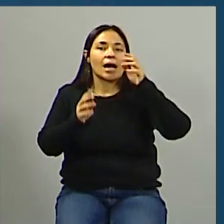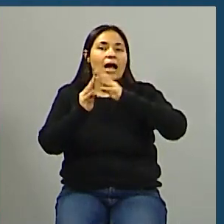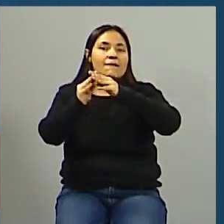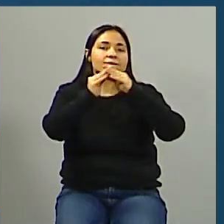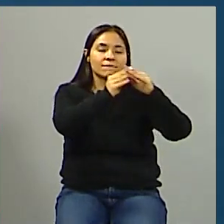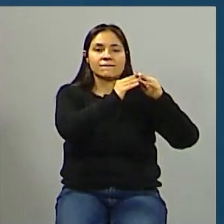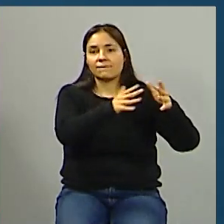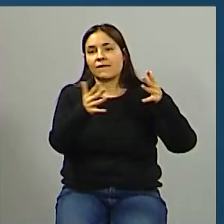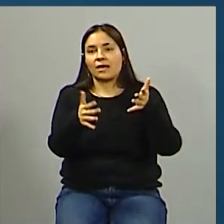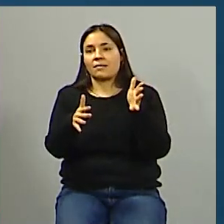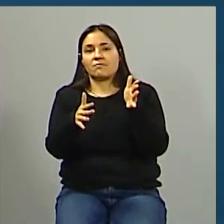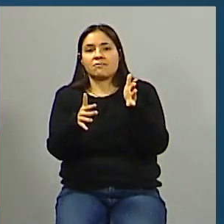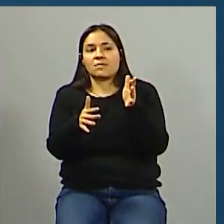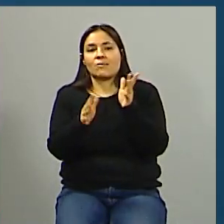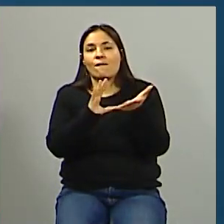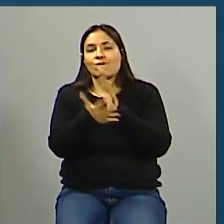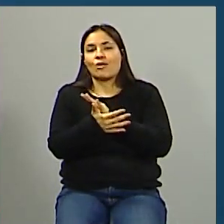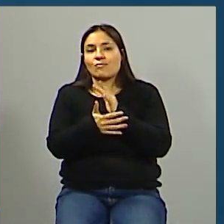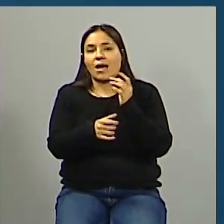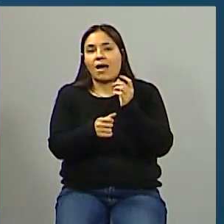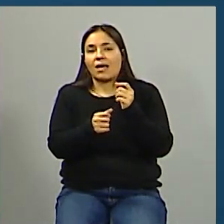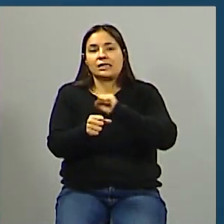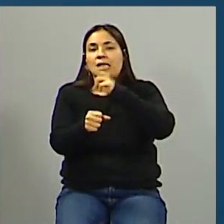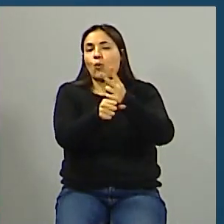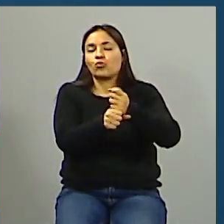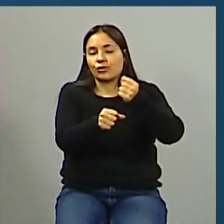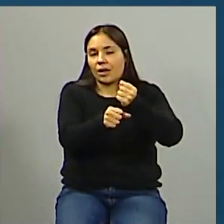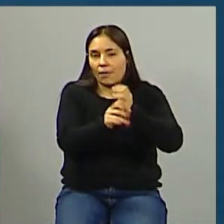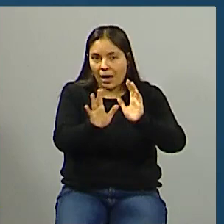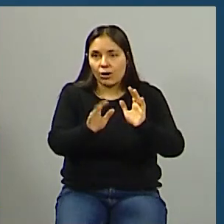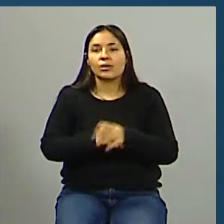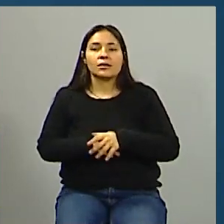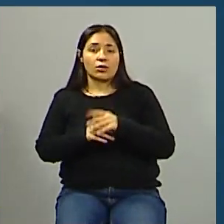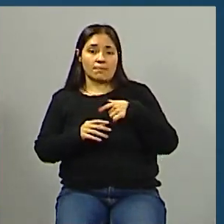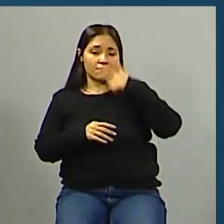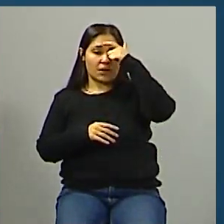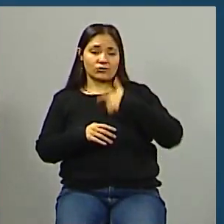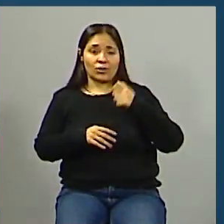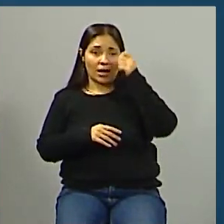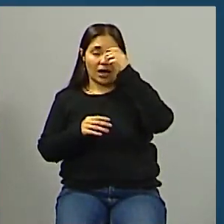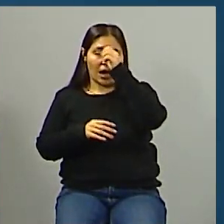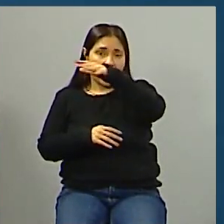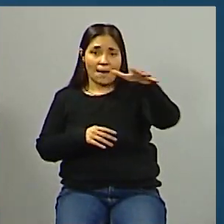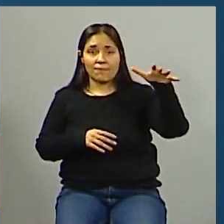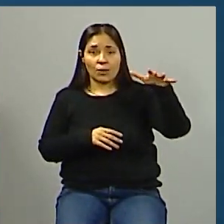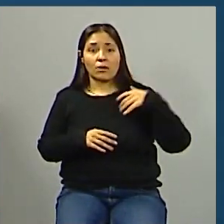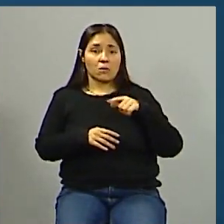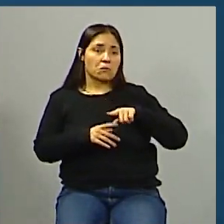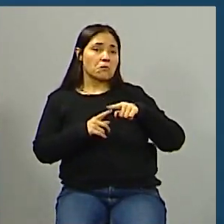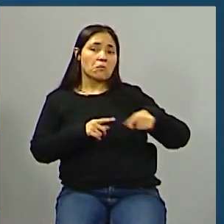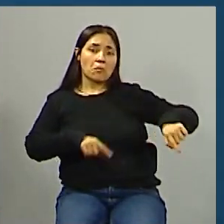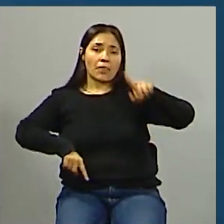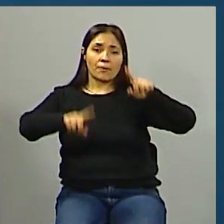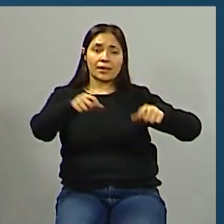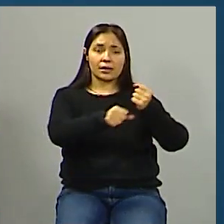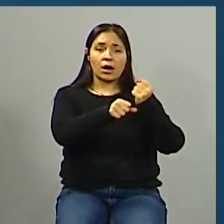sus capitales. Estoy hablando de la gente que de pronto empieza a asumir tareas propias que antes las tenía que hacer un trabajador. Las hacía un trabajador,